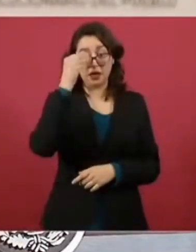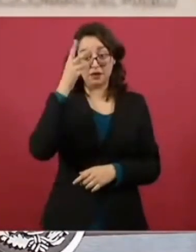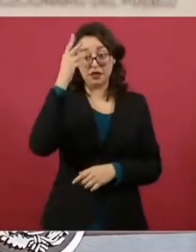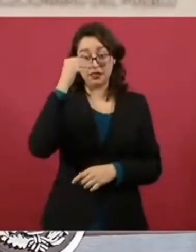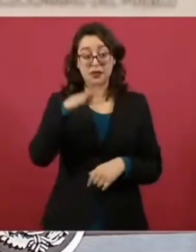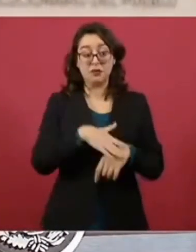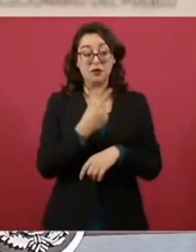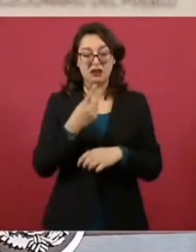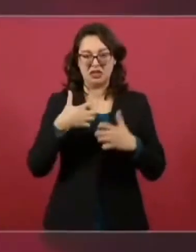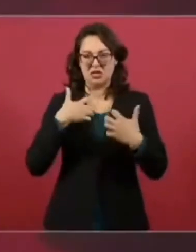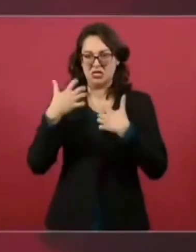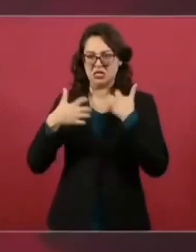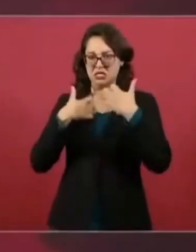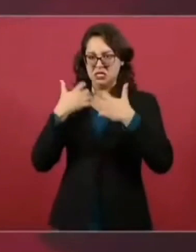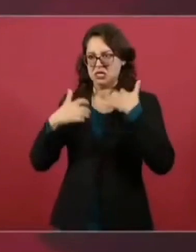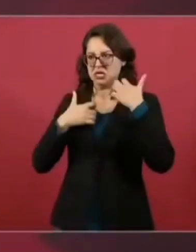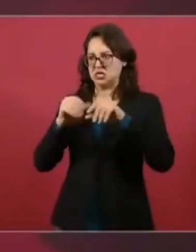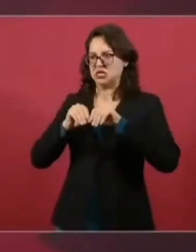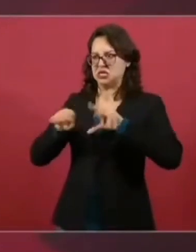rabia, puro coraje,